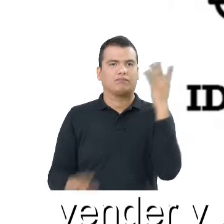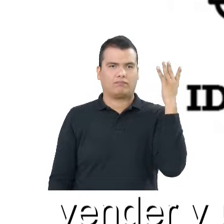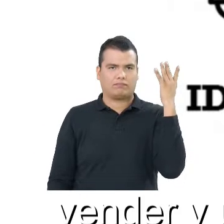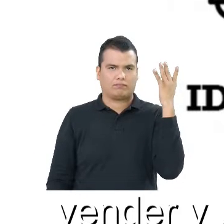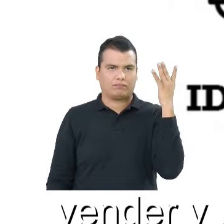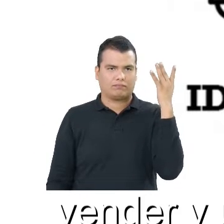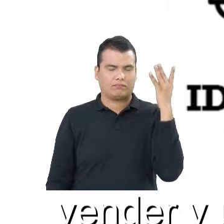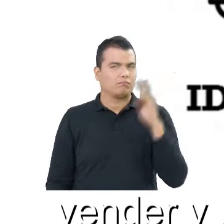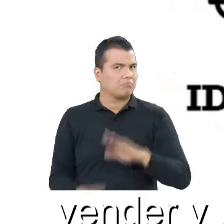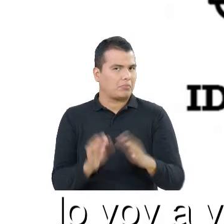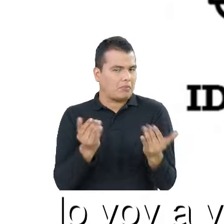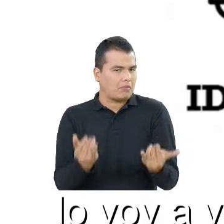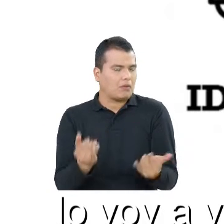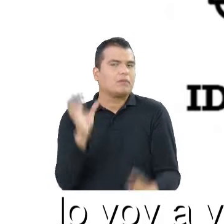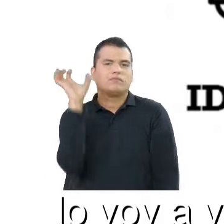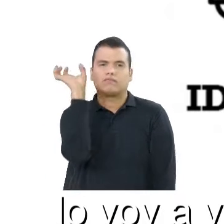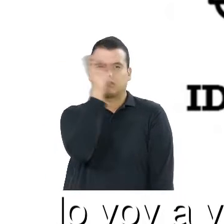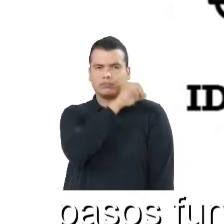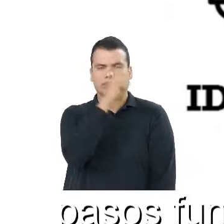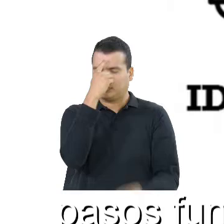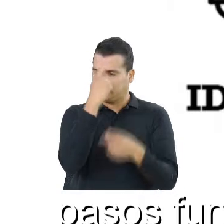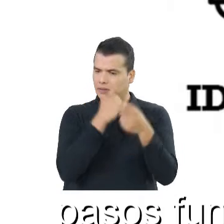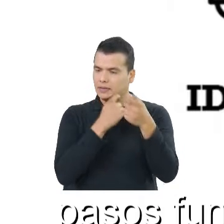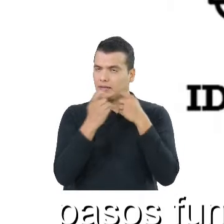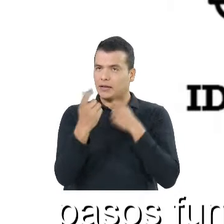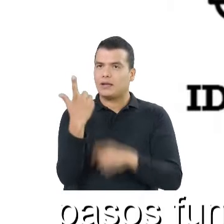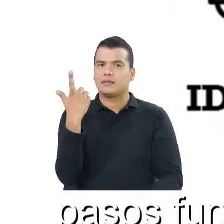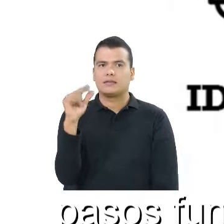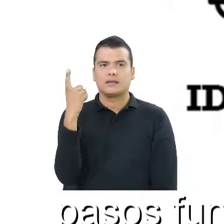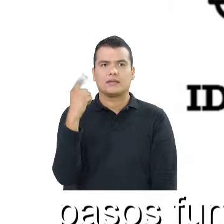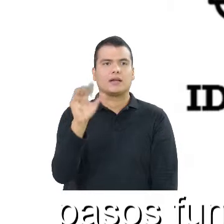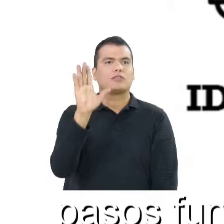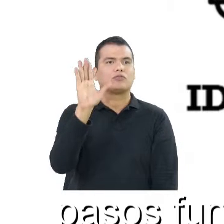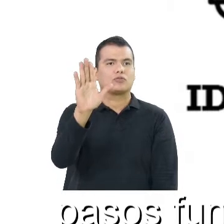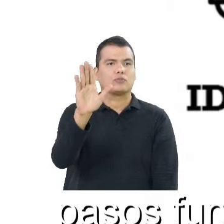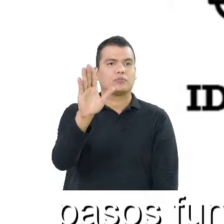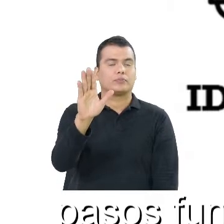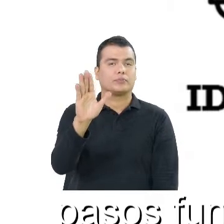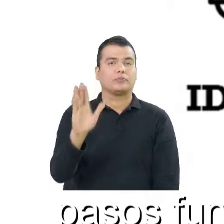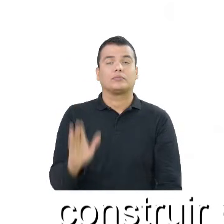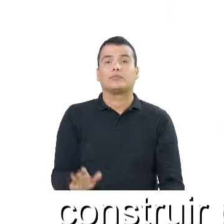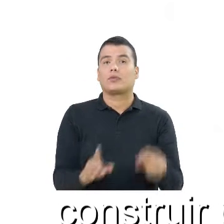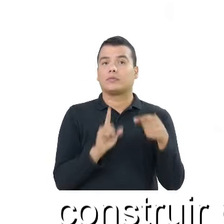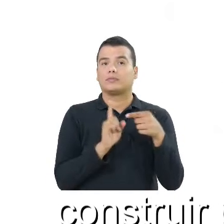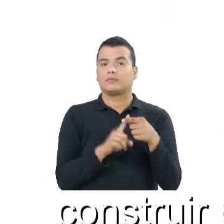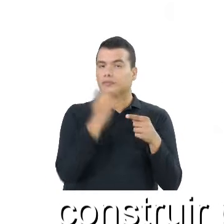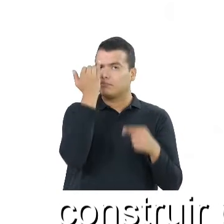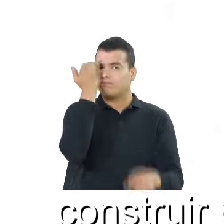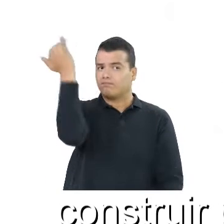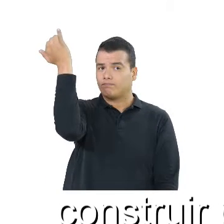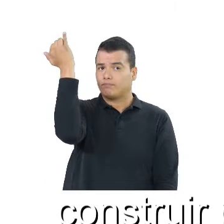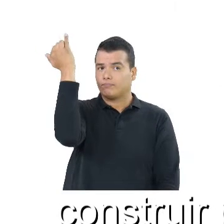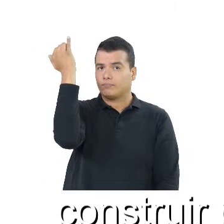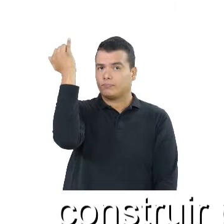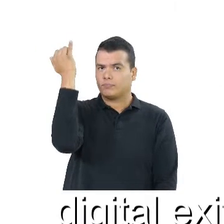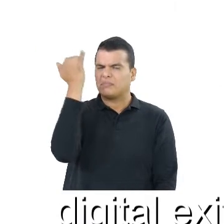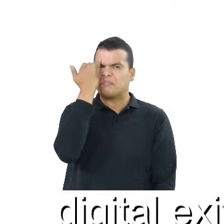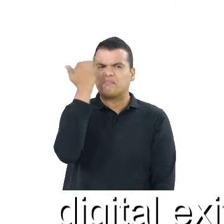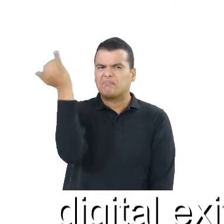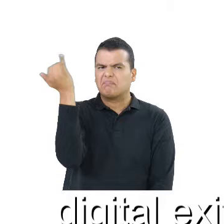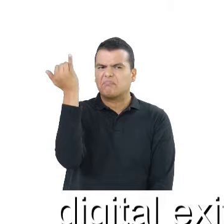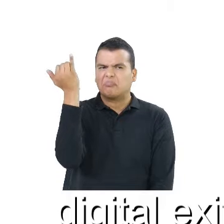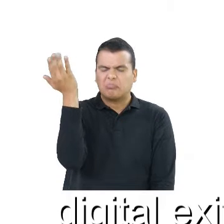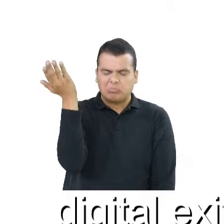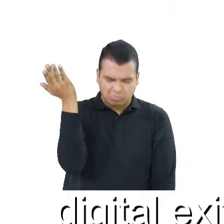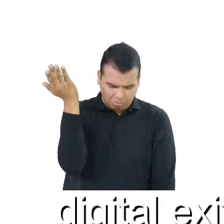necesitamos construir para tener un negocio en digital exitoso. Entonces vamos a hablar del primero de ellos, que es la idea. ¿Qué es una idea?